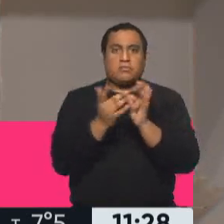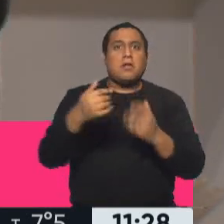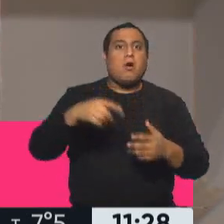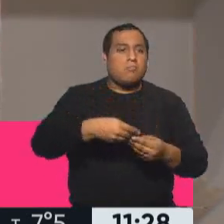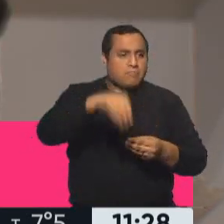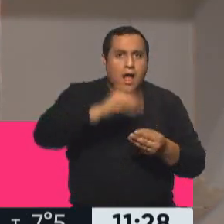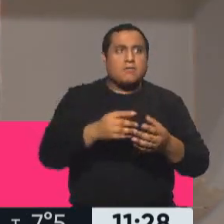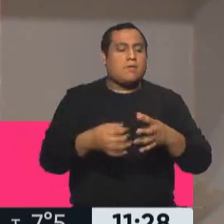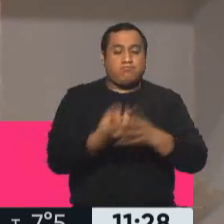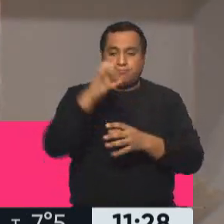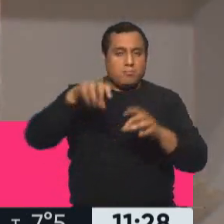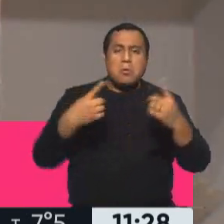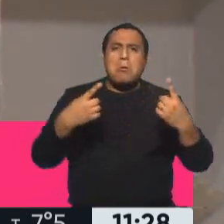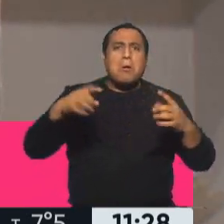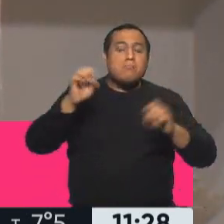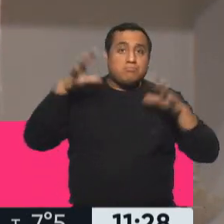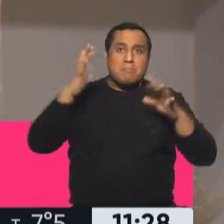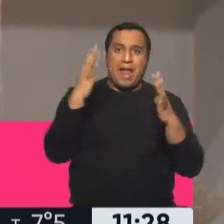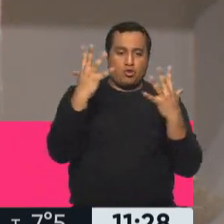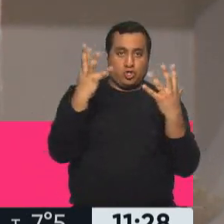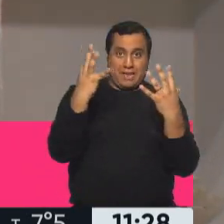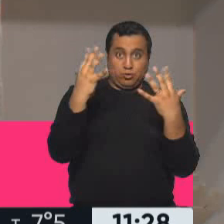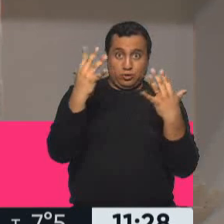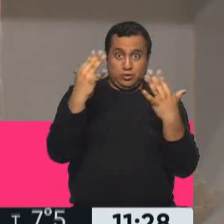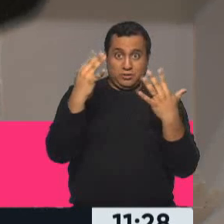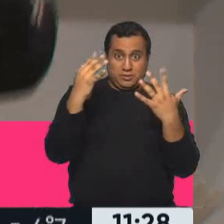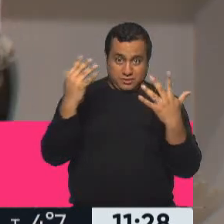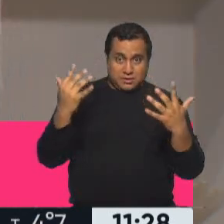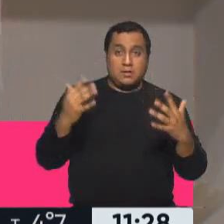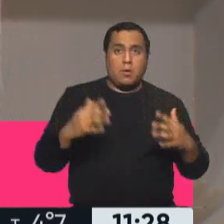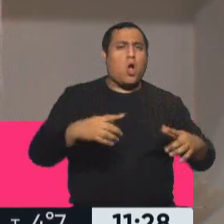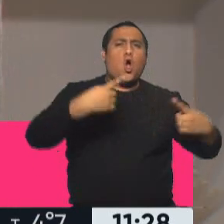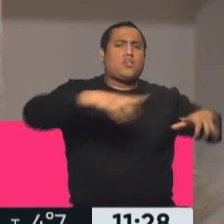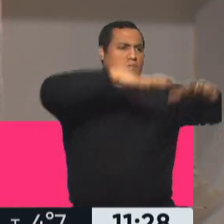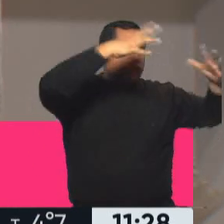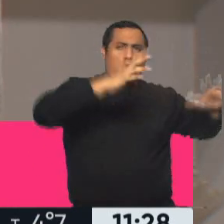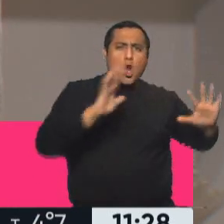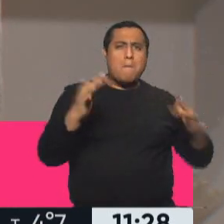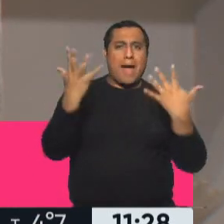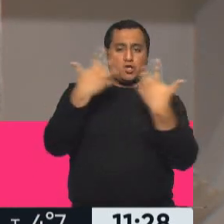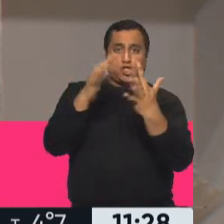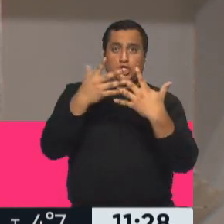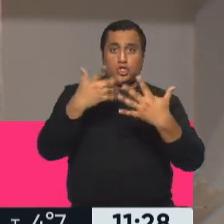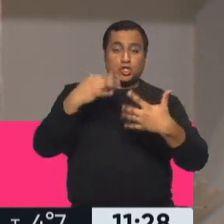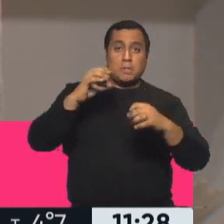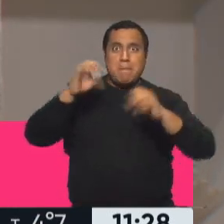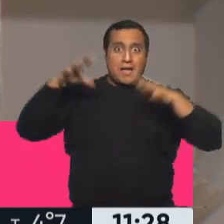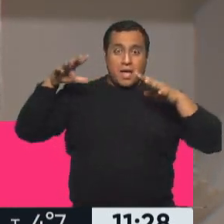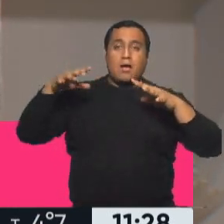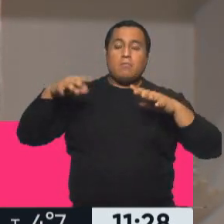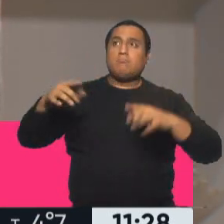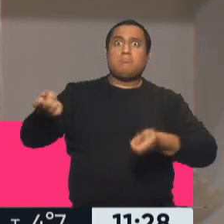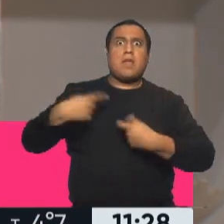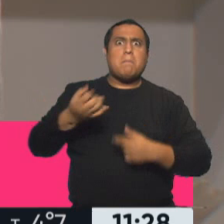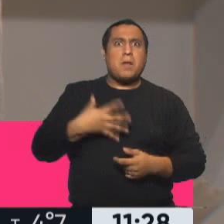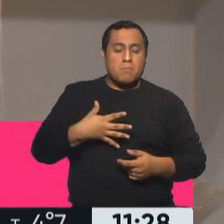cartas, pelotitas, todo lo que sea con la de habilidad de manos, ¿no? Claro. Que no sea aparatos grandes. Gané un premio ahí. Y eso me dijo, bueno, esto es lo que